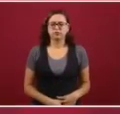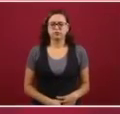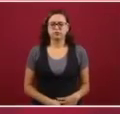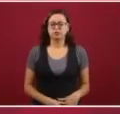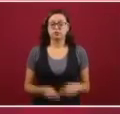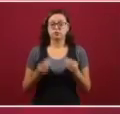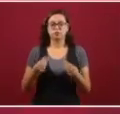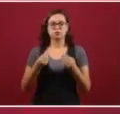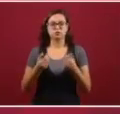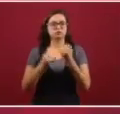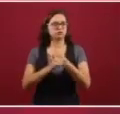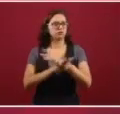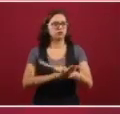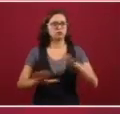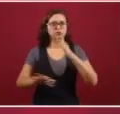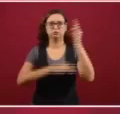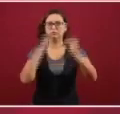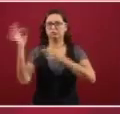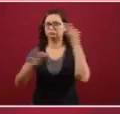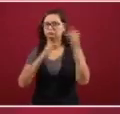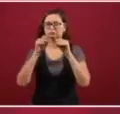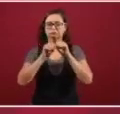medios últimamente,